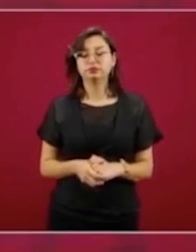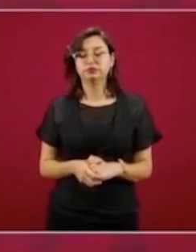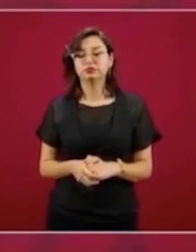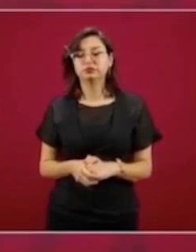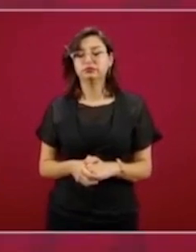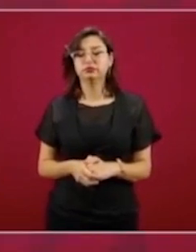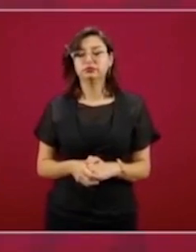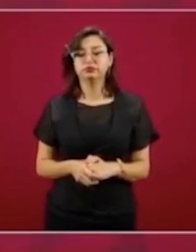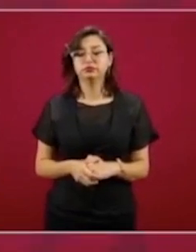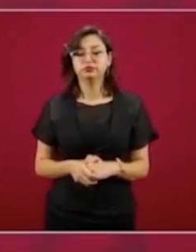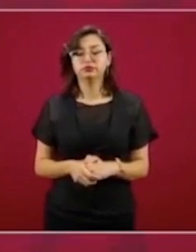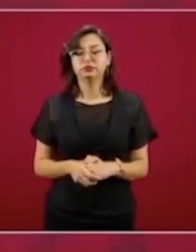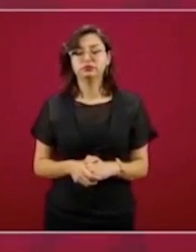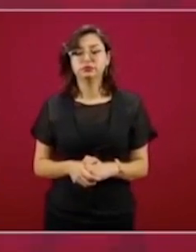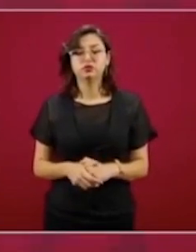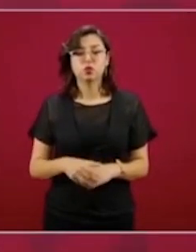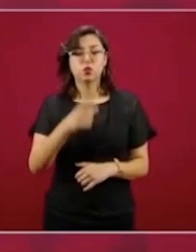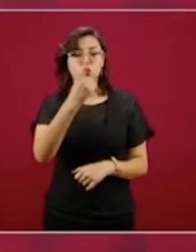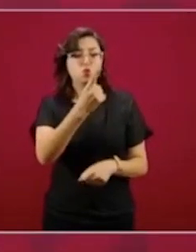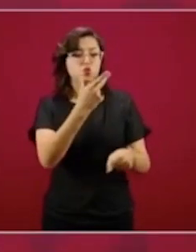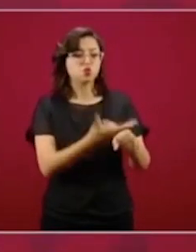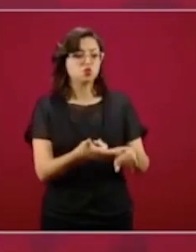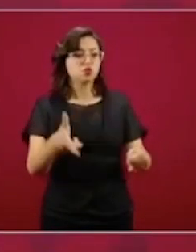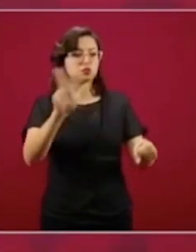se va llenando,